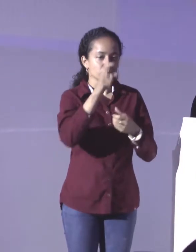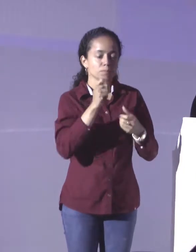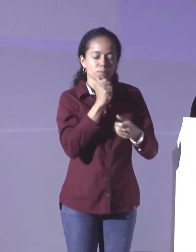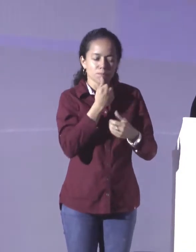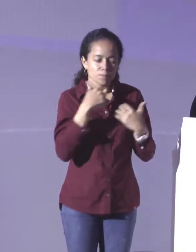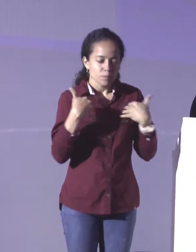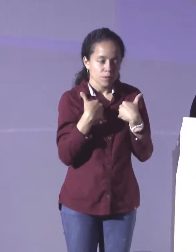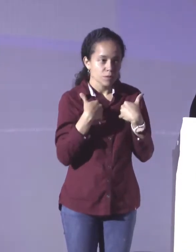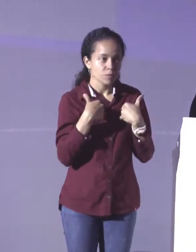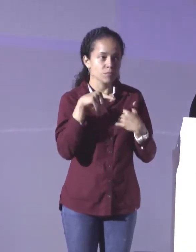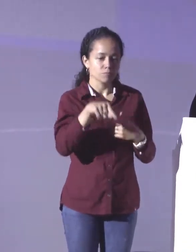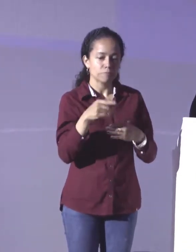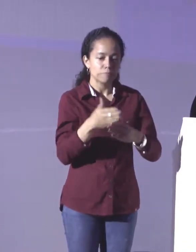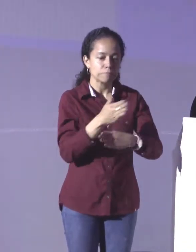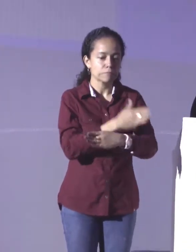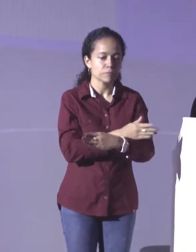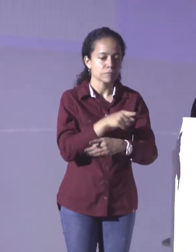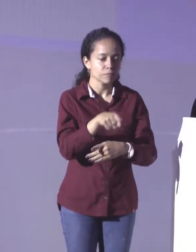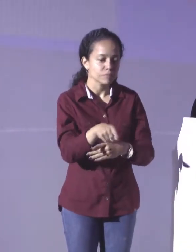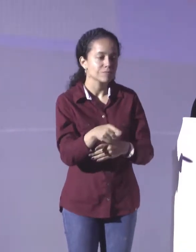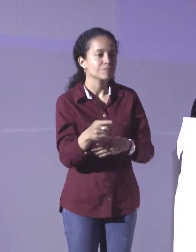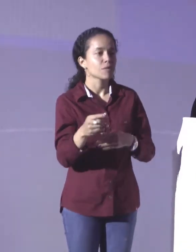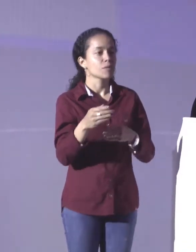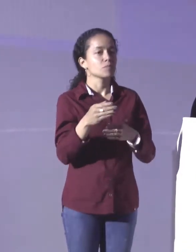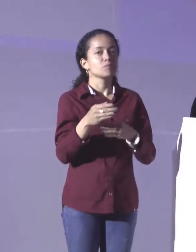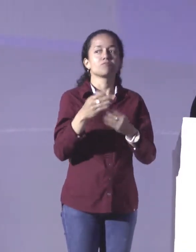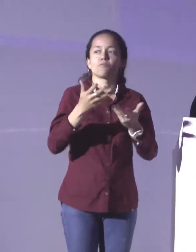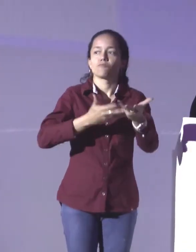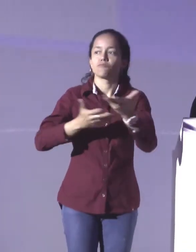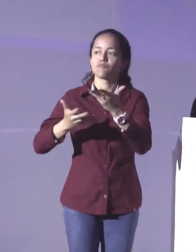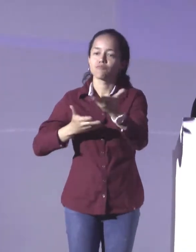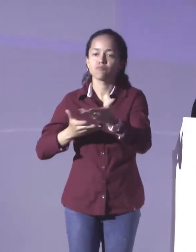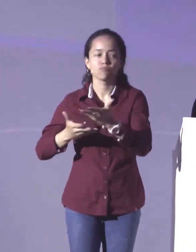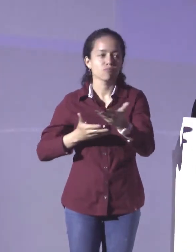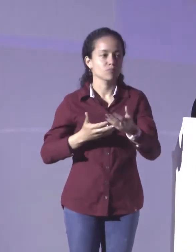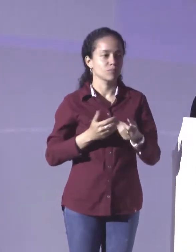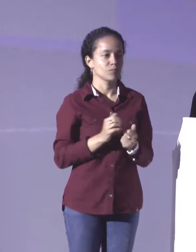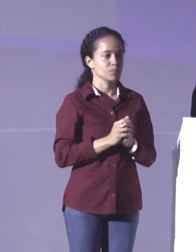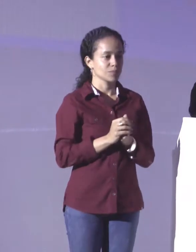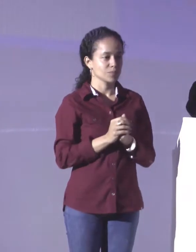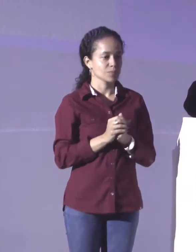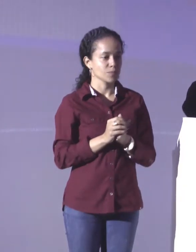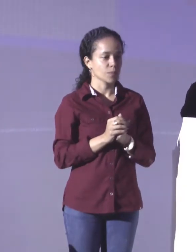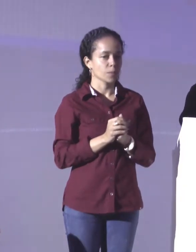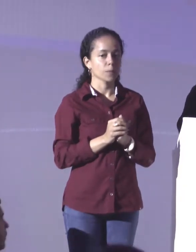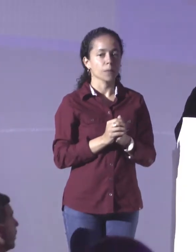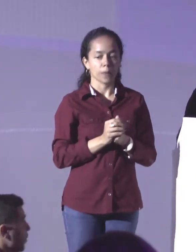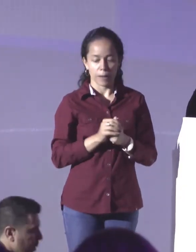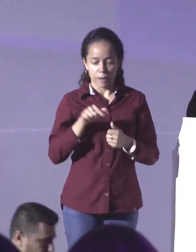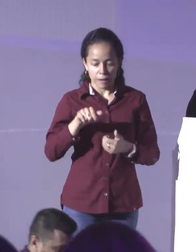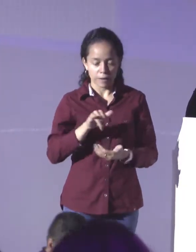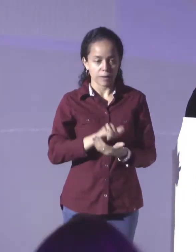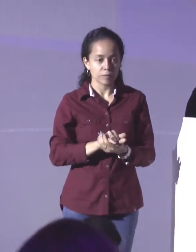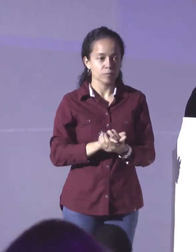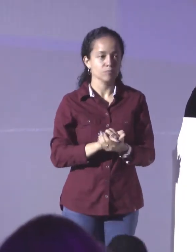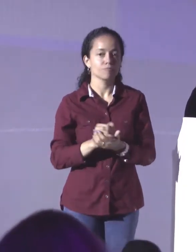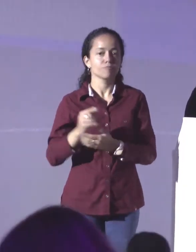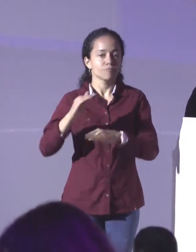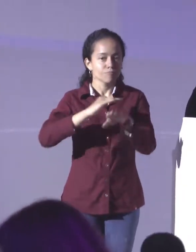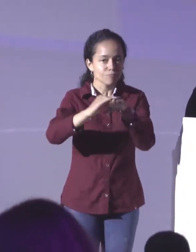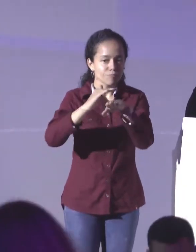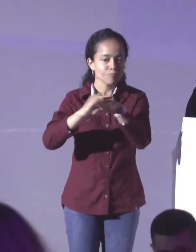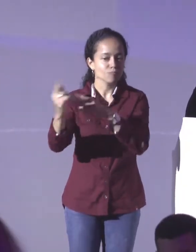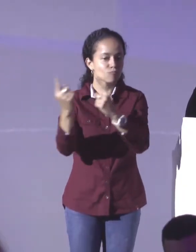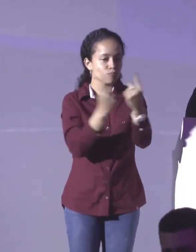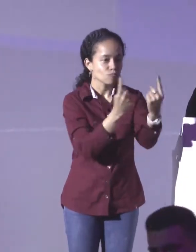que desde muy temprano está fuera de este auditorio compartiendo sus artesanías. Que sea este el momento para invitarlos, para